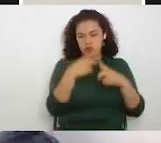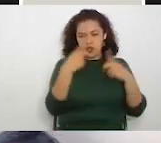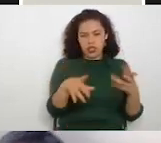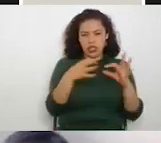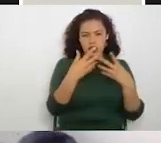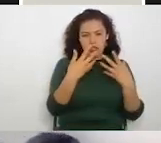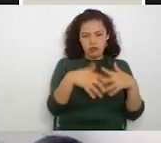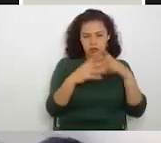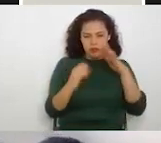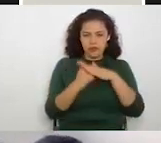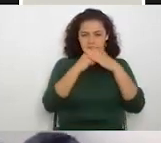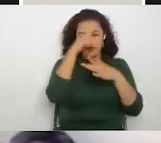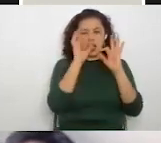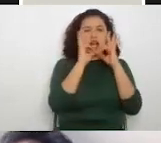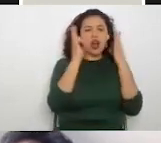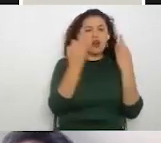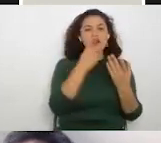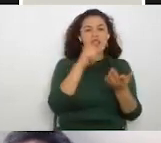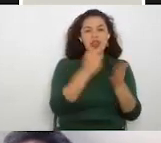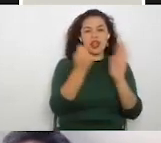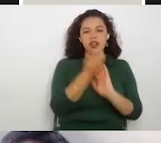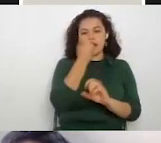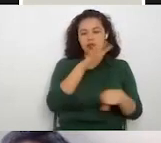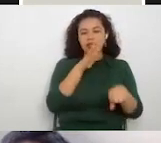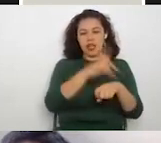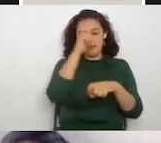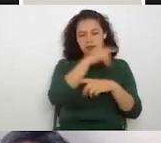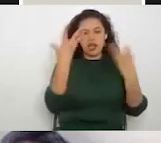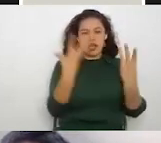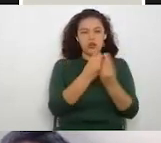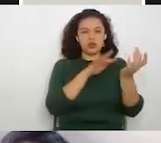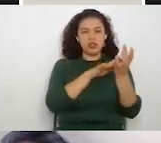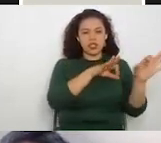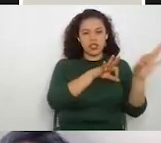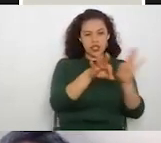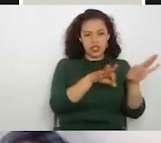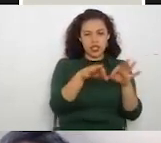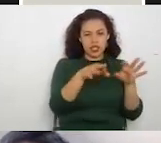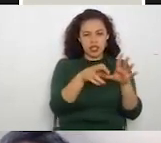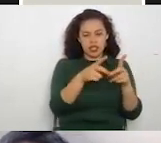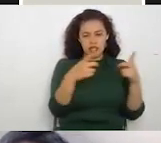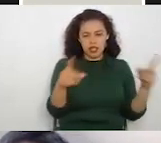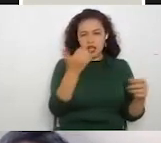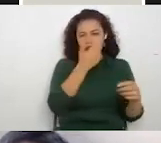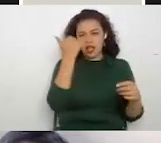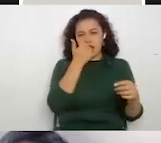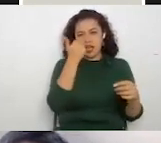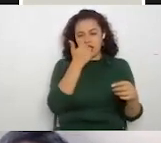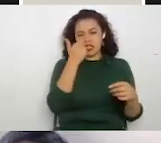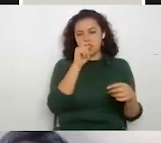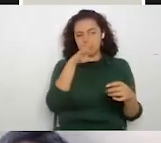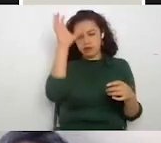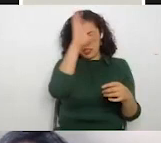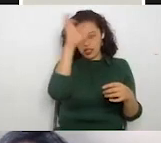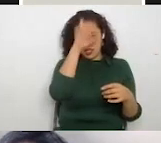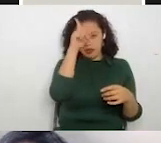a través del instrumento técnico administrativo para coadyuvar en el desarrollo de las actividades, tanto académicas como científicas, de